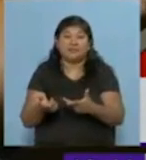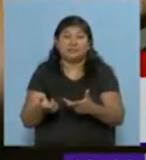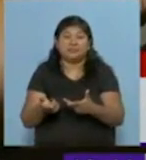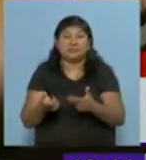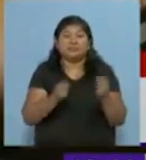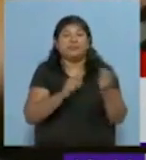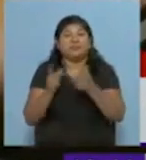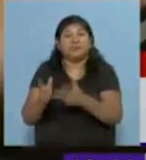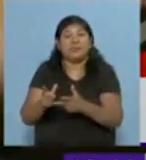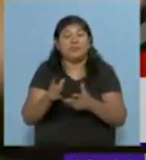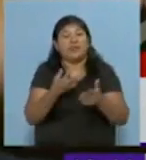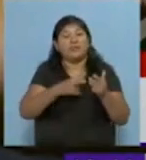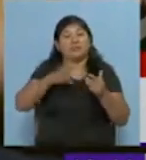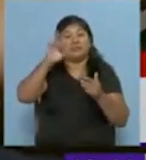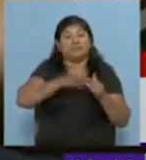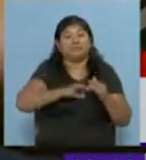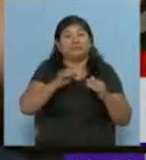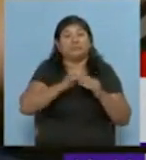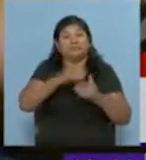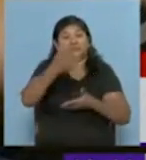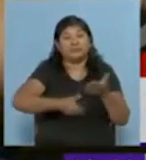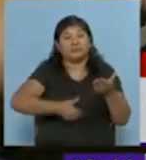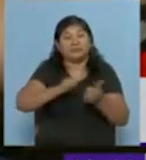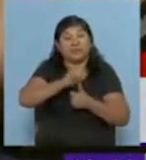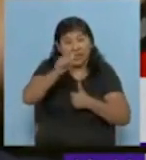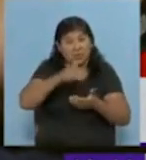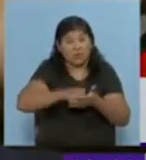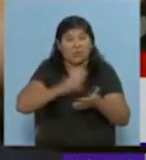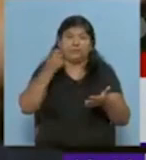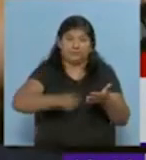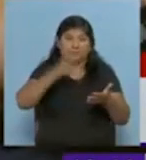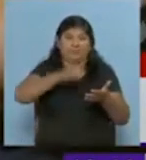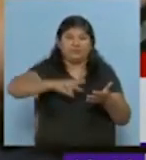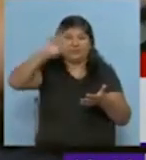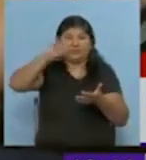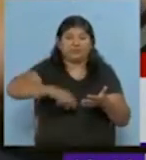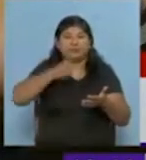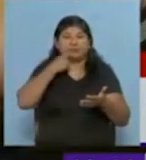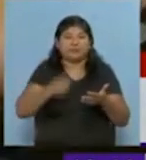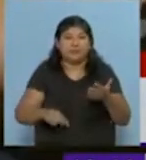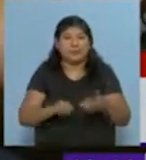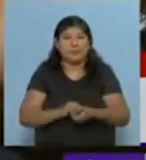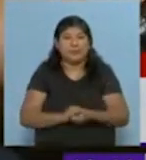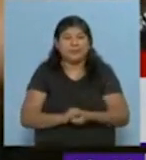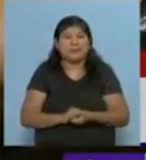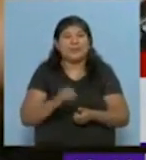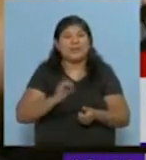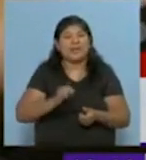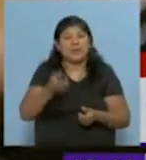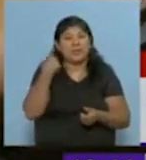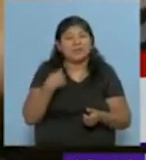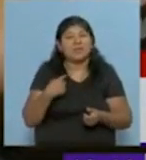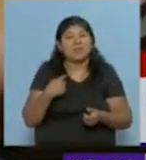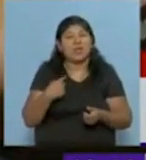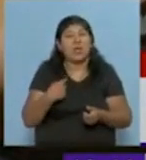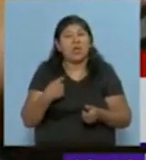un incremento del adicional por título. Es un adicional muy reclamado por los docentes. El año pasado se